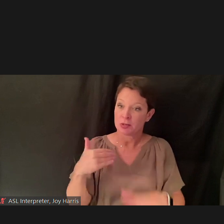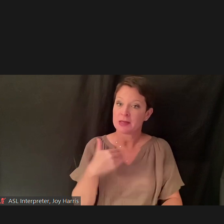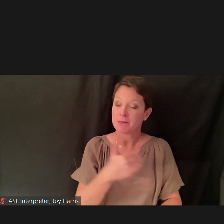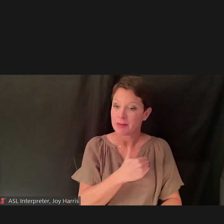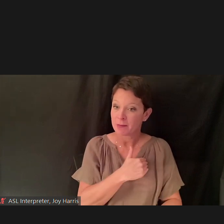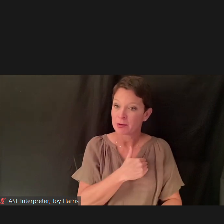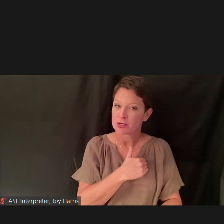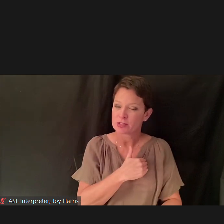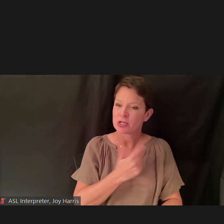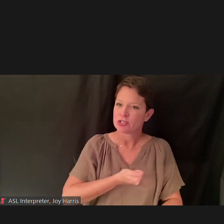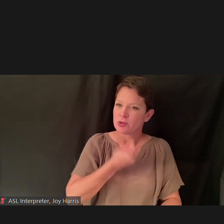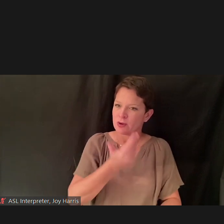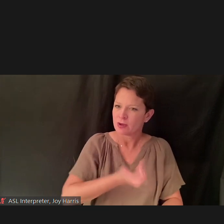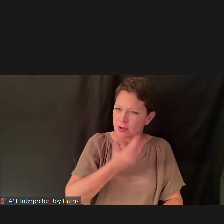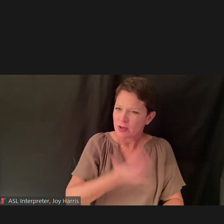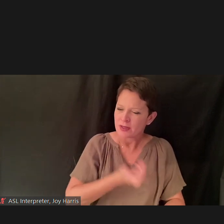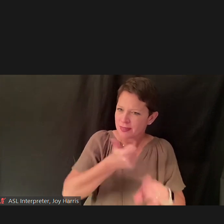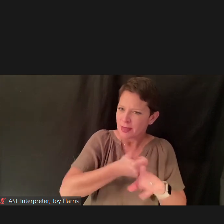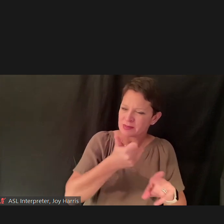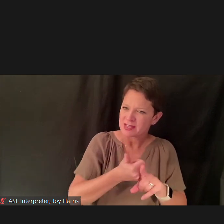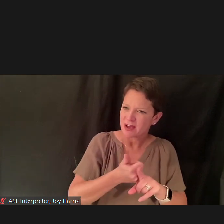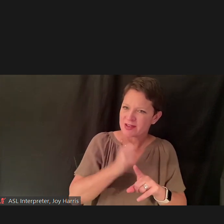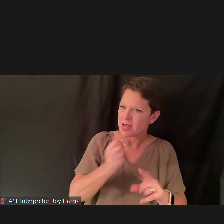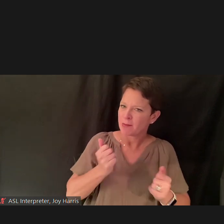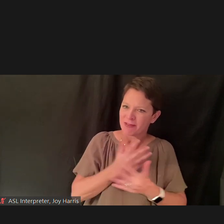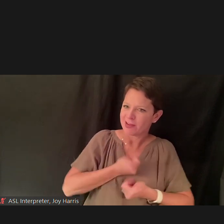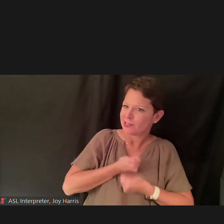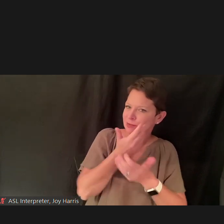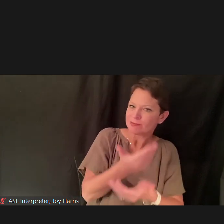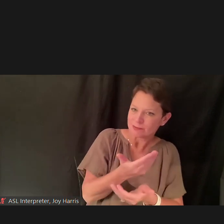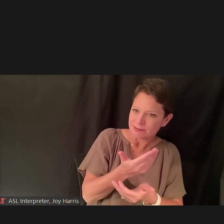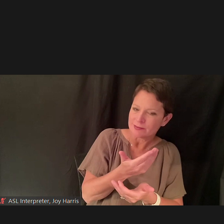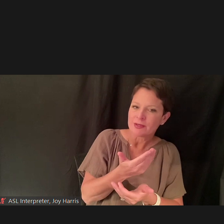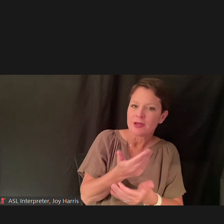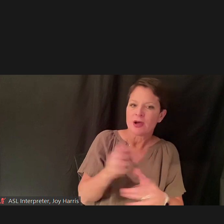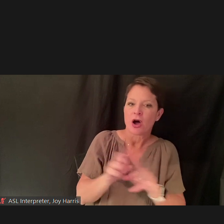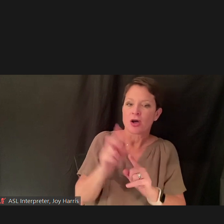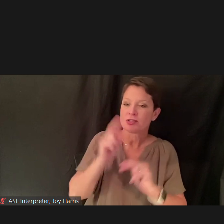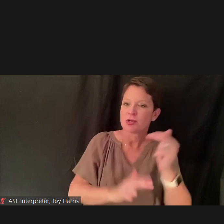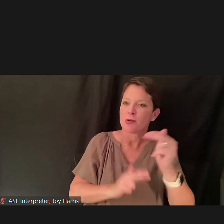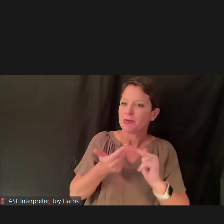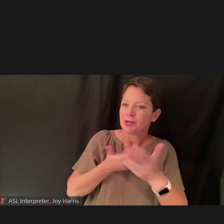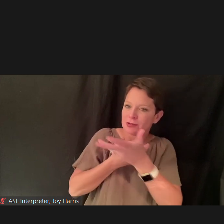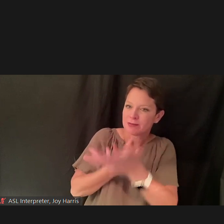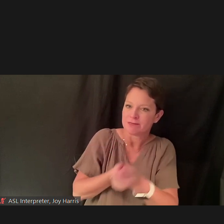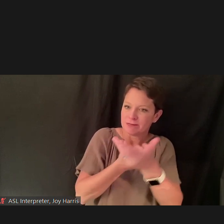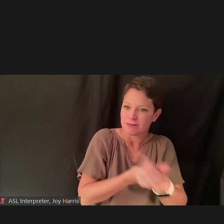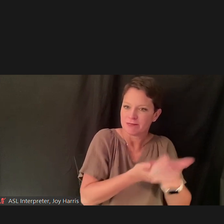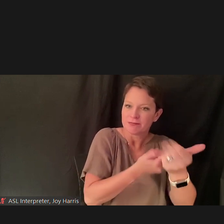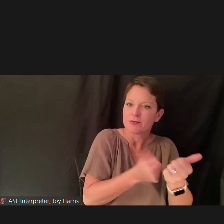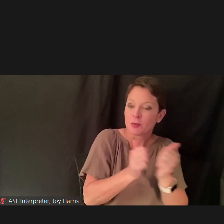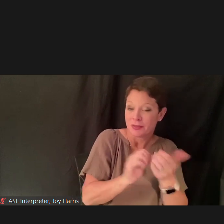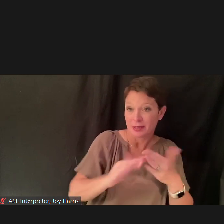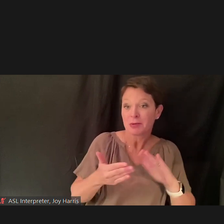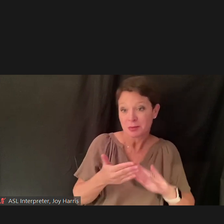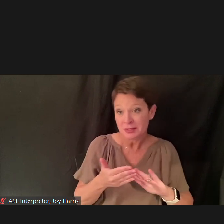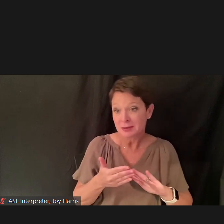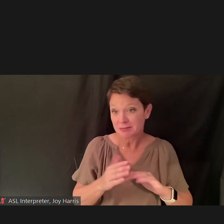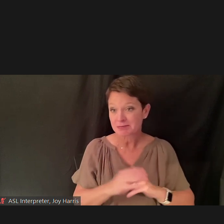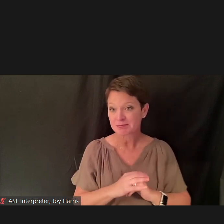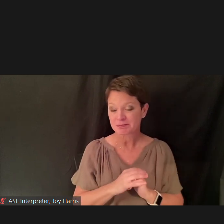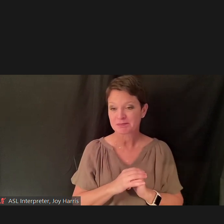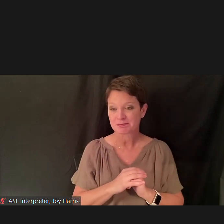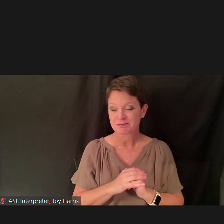realzan experiencias, crean un espacio seguro para que los miembros de la comunidad compartan ideas e